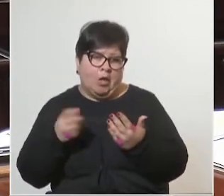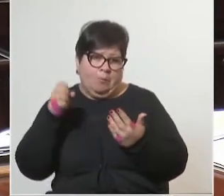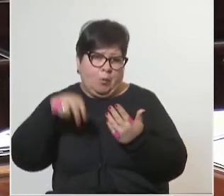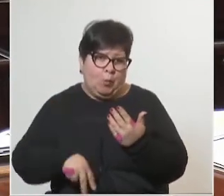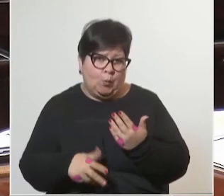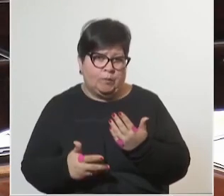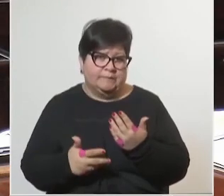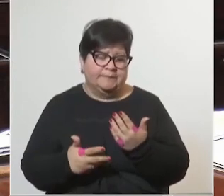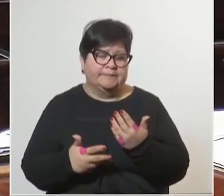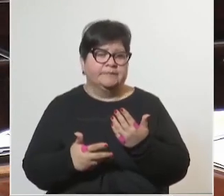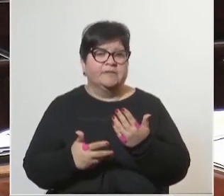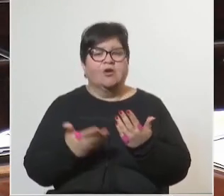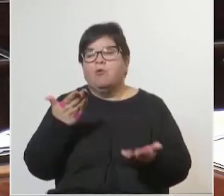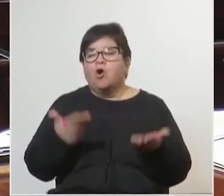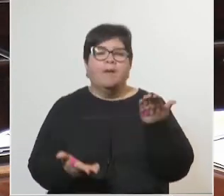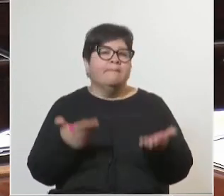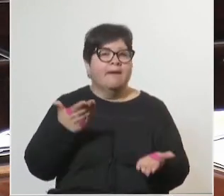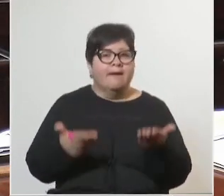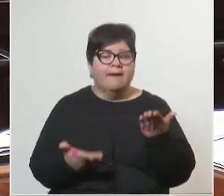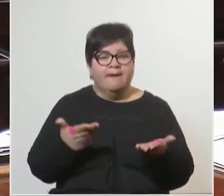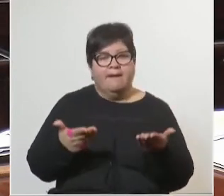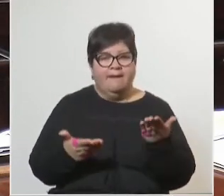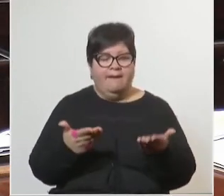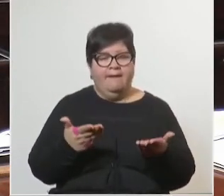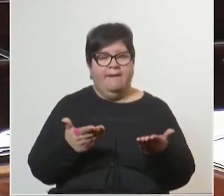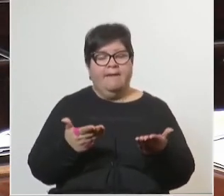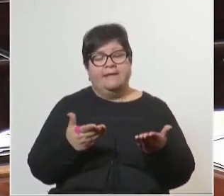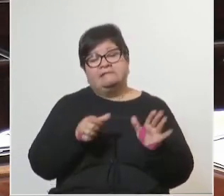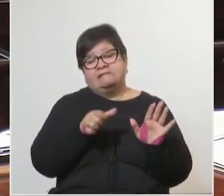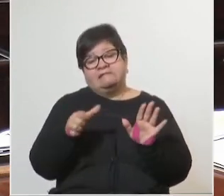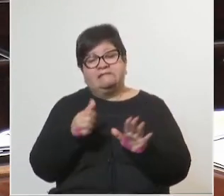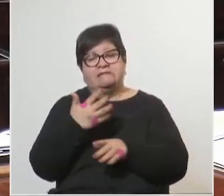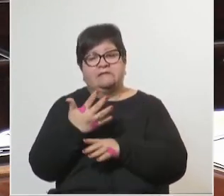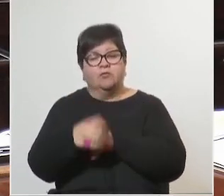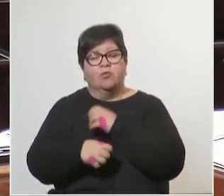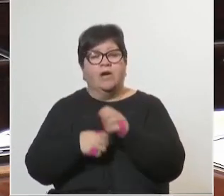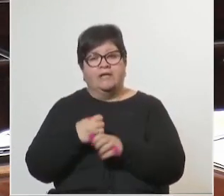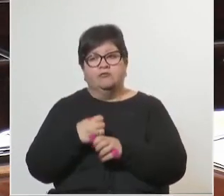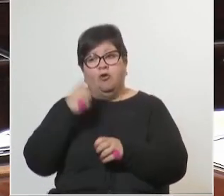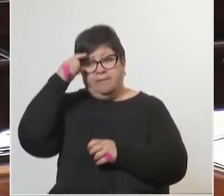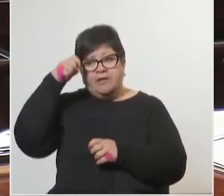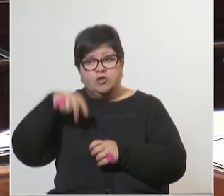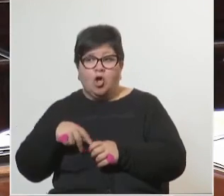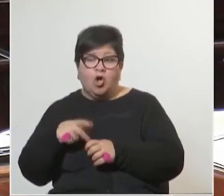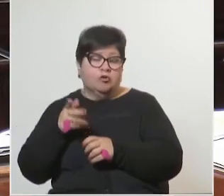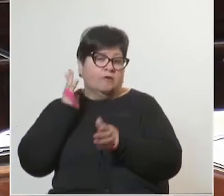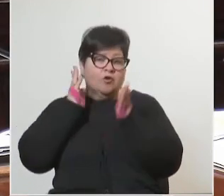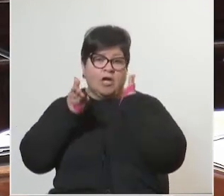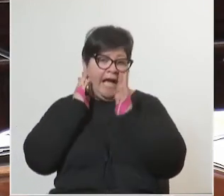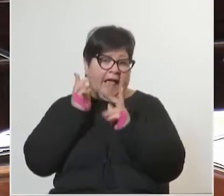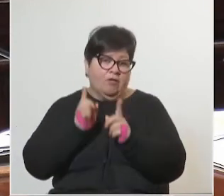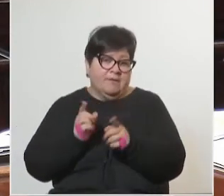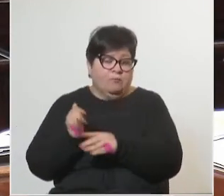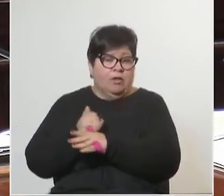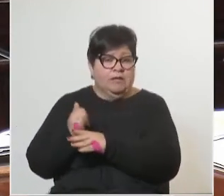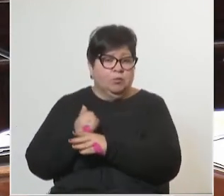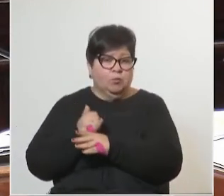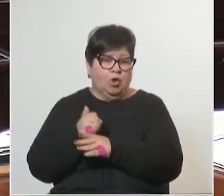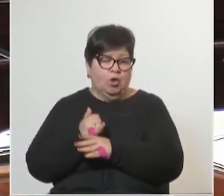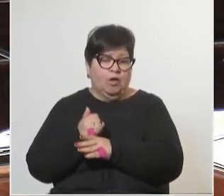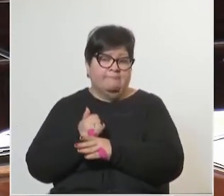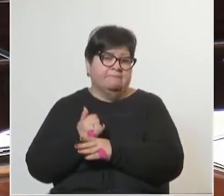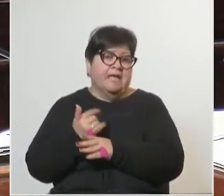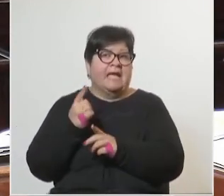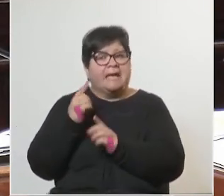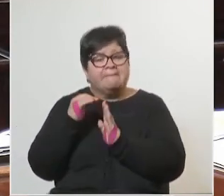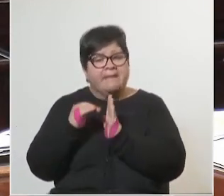un elemento de comparación. La edad de 65 años, en opinión de algunos colegas de nuestro instituto, es algo baja.